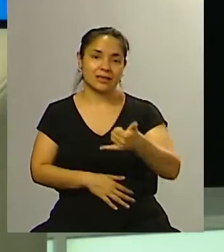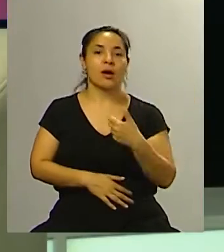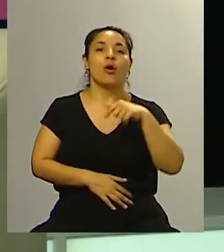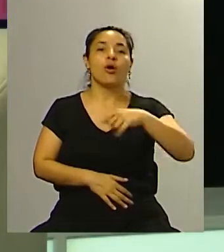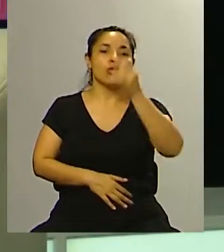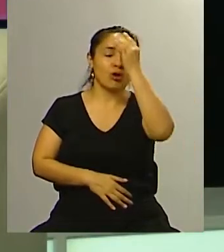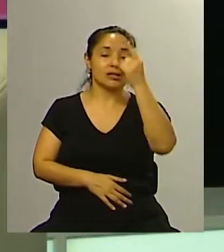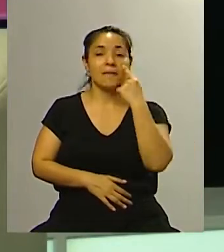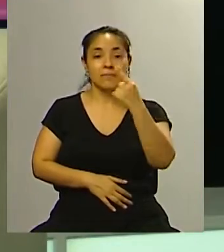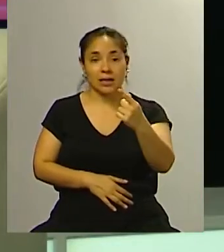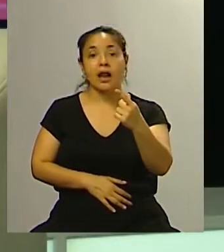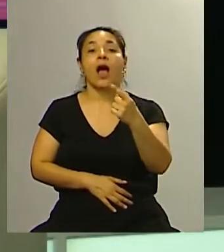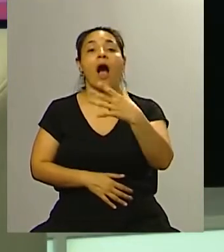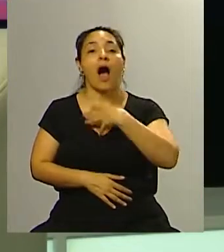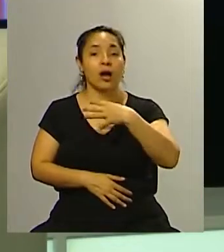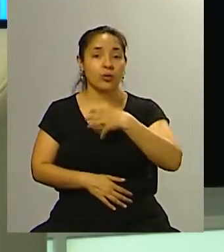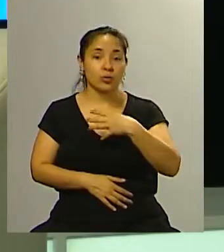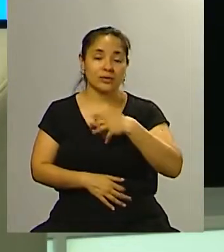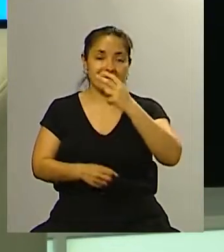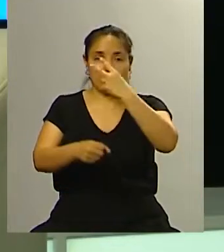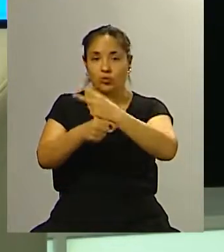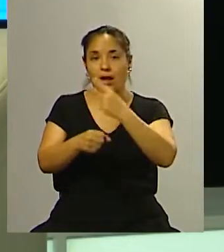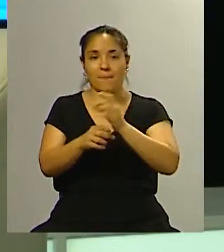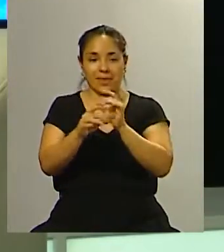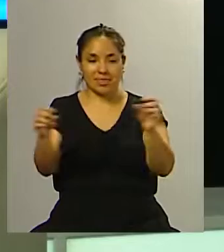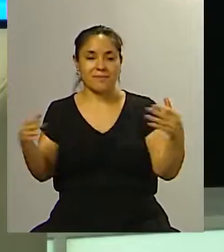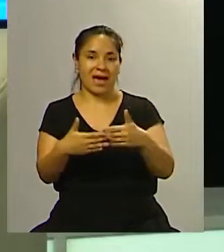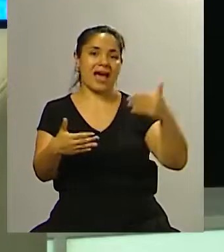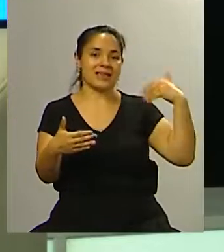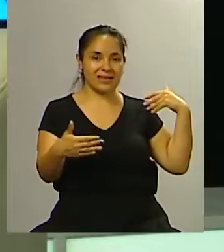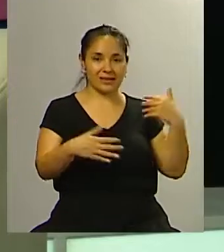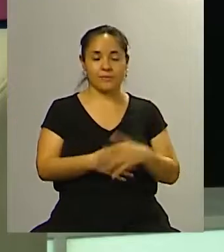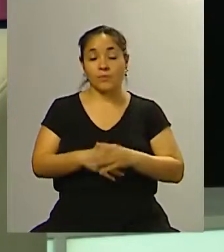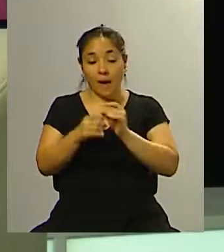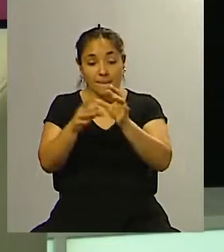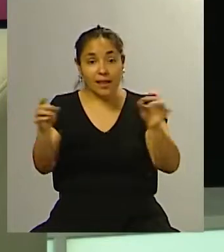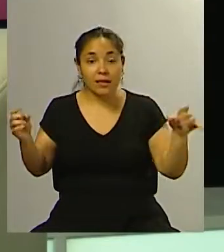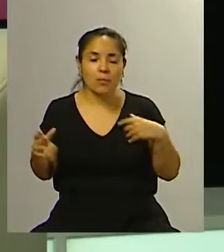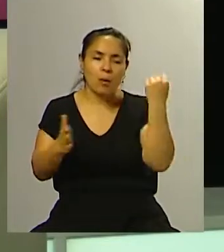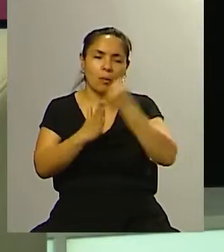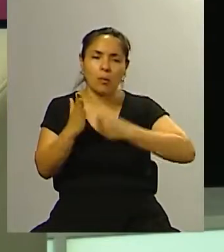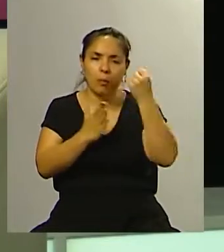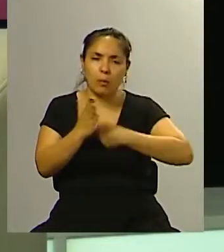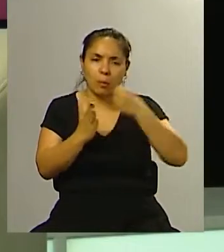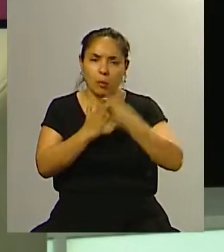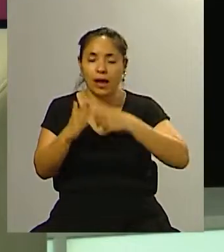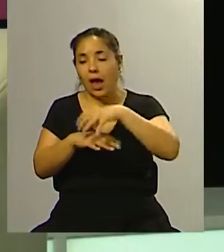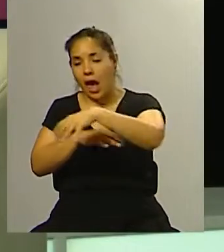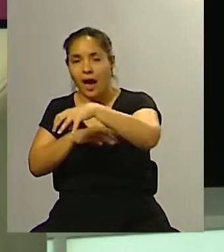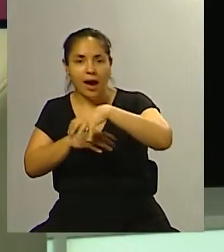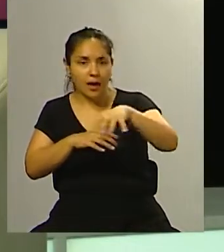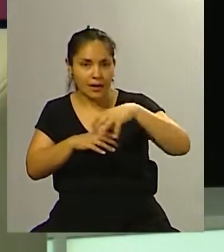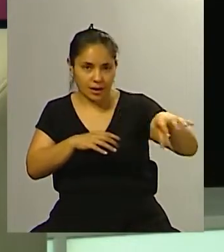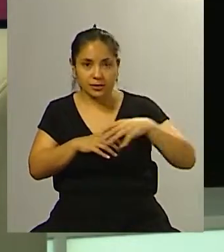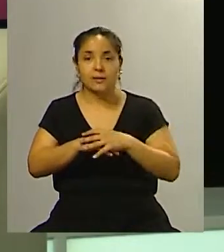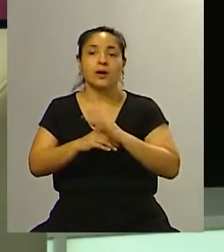estudiantes más en el nivel secundario que antes de la pandemia, ¿no? Esto, durante la pandemia hubo un esfuerzo enorme de las diferentes áreas, no